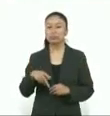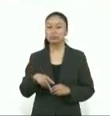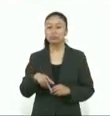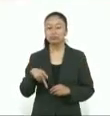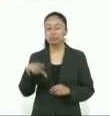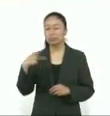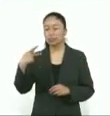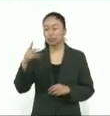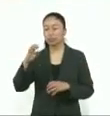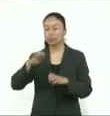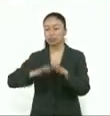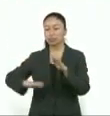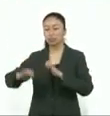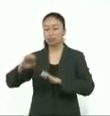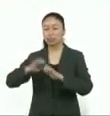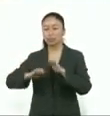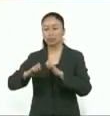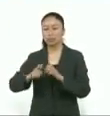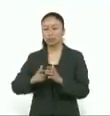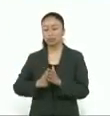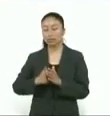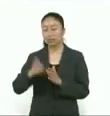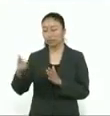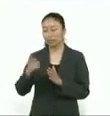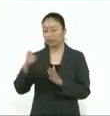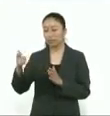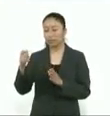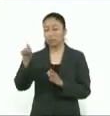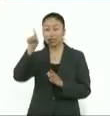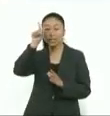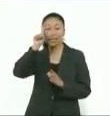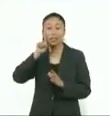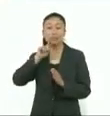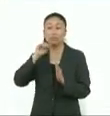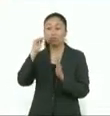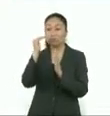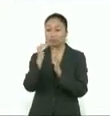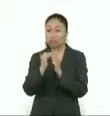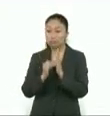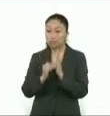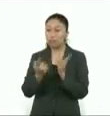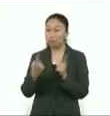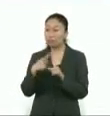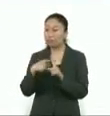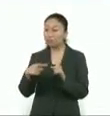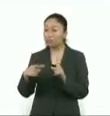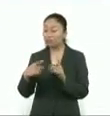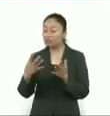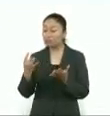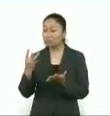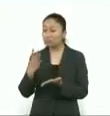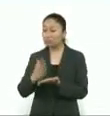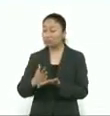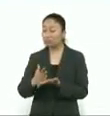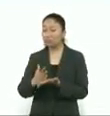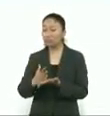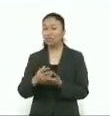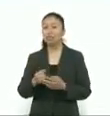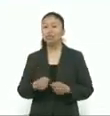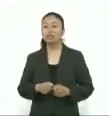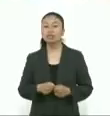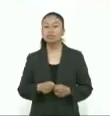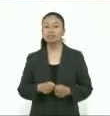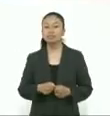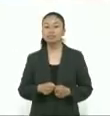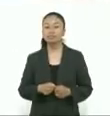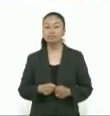sus empresas le pagan la mitad a las mujeres? ¿Quiénes gritan contra la violencia hacia